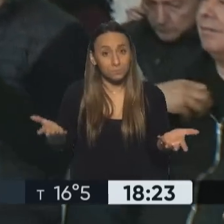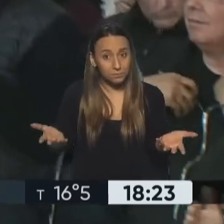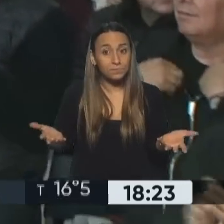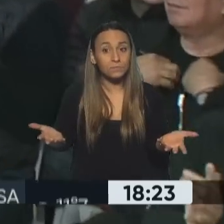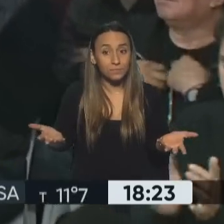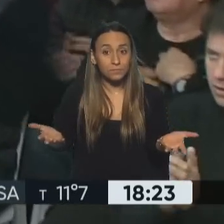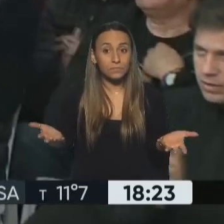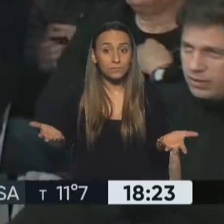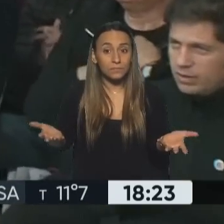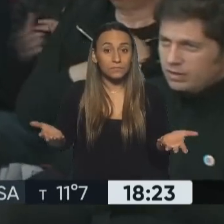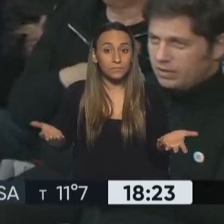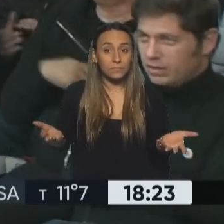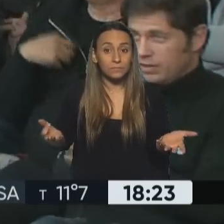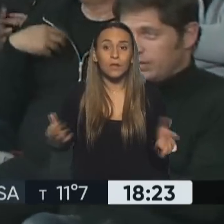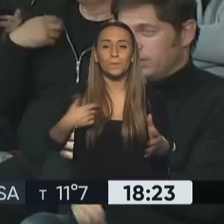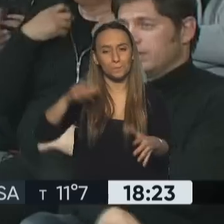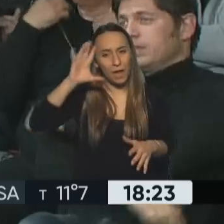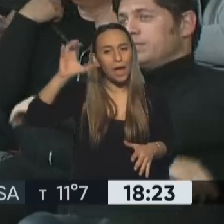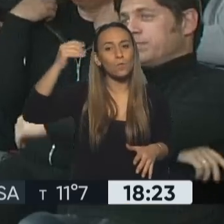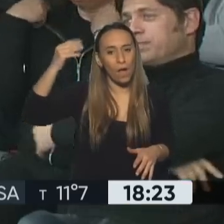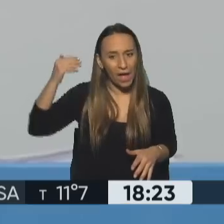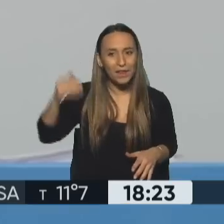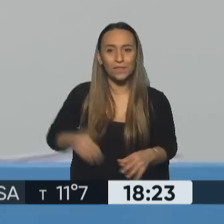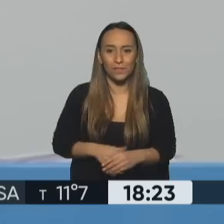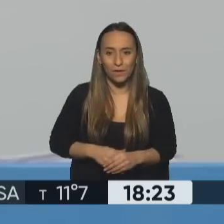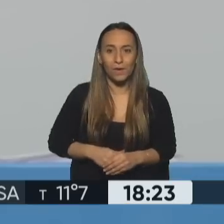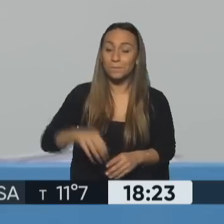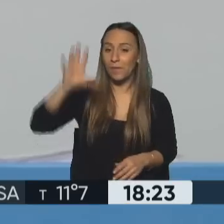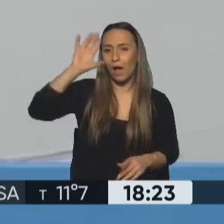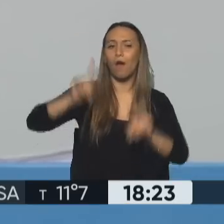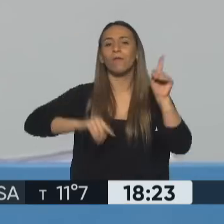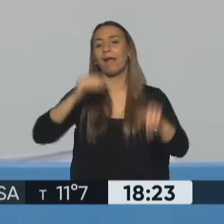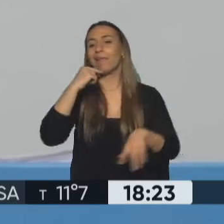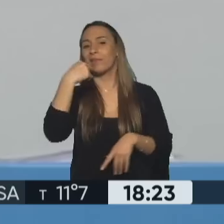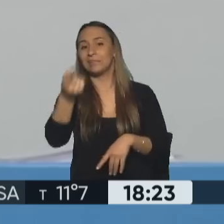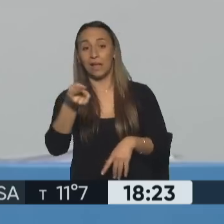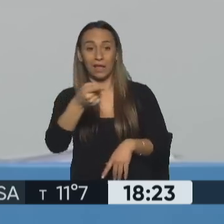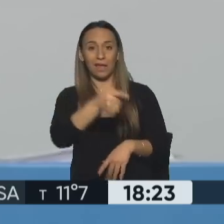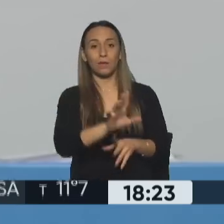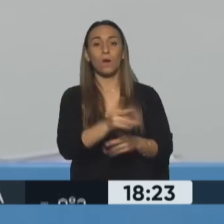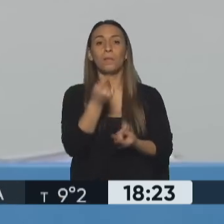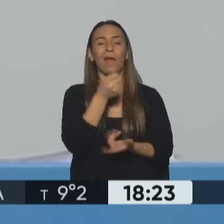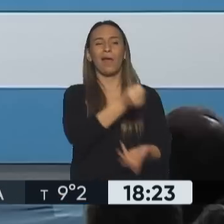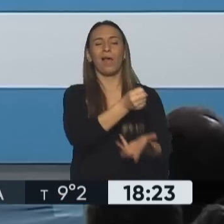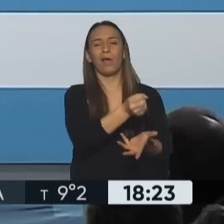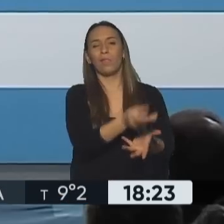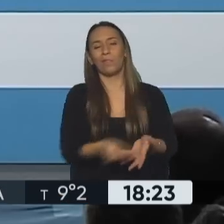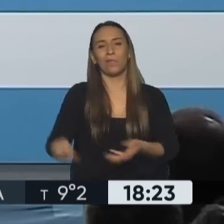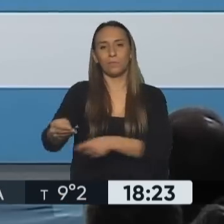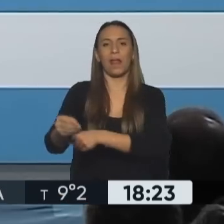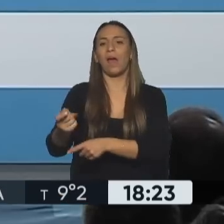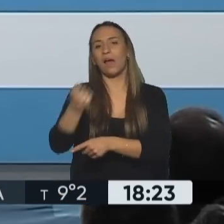que me acuerdo expresiones tales como se van por la canaleta de la droga o de las mujeres que se